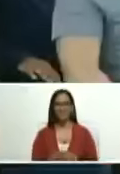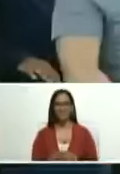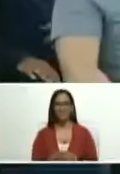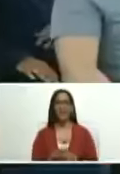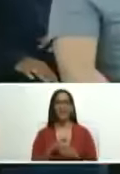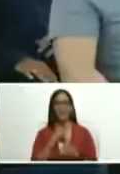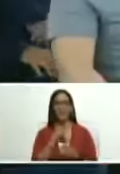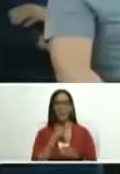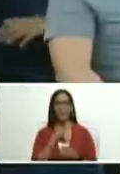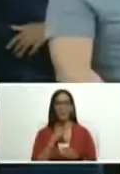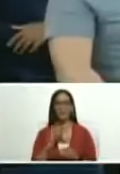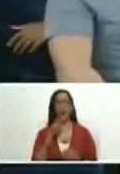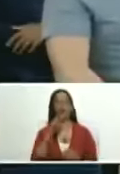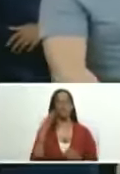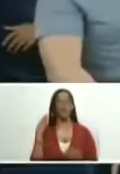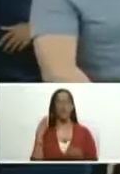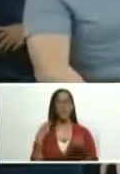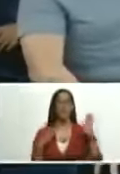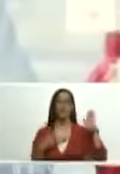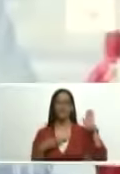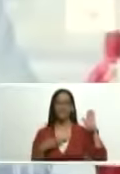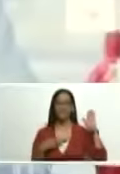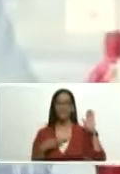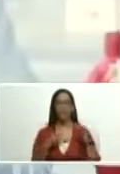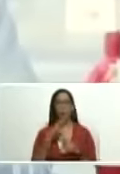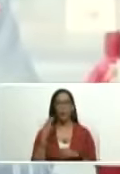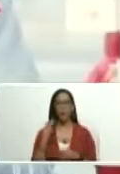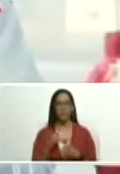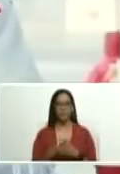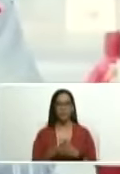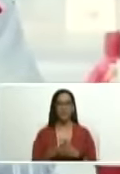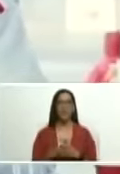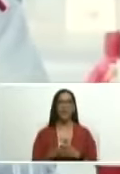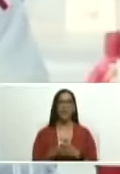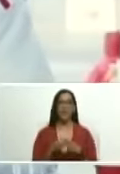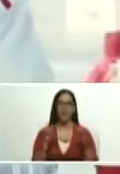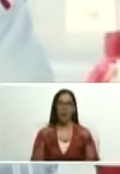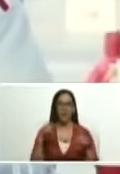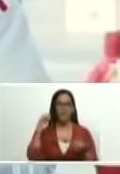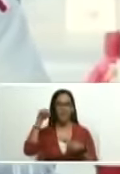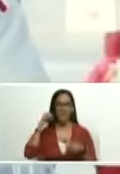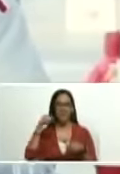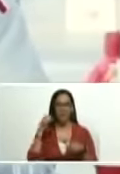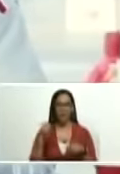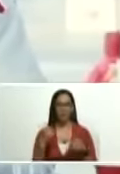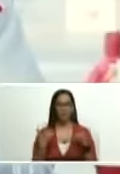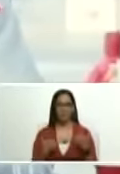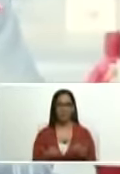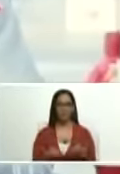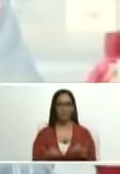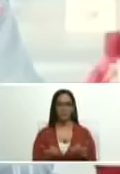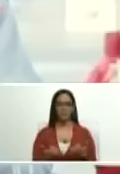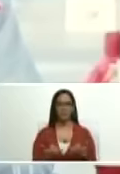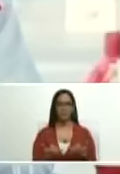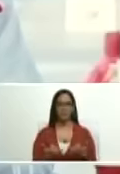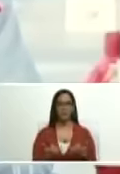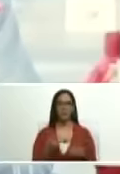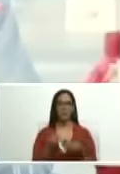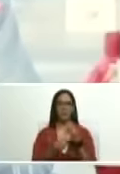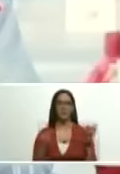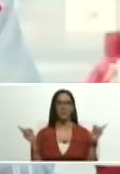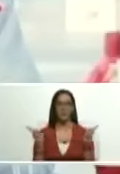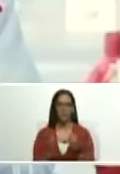Así me gusta que tengan orgullo, orgullo. Y me acaba de llegar un video en caliente para hacer un